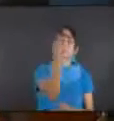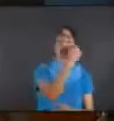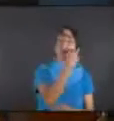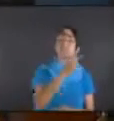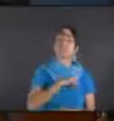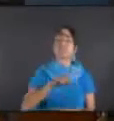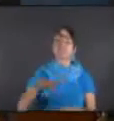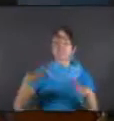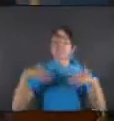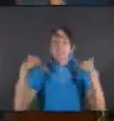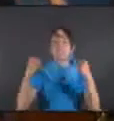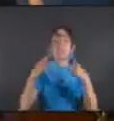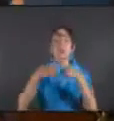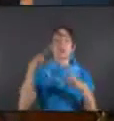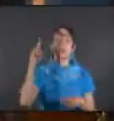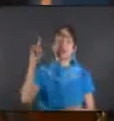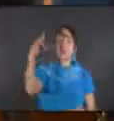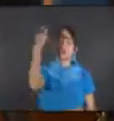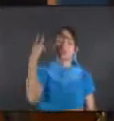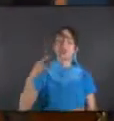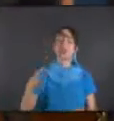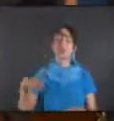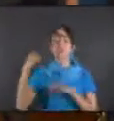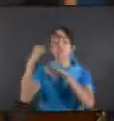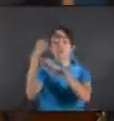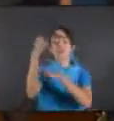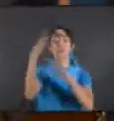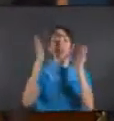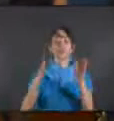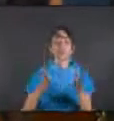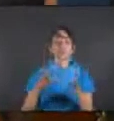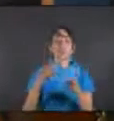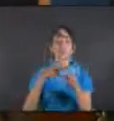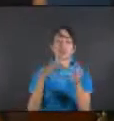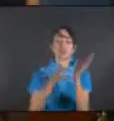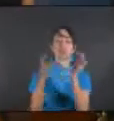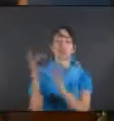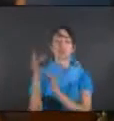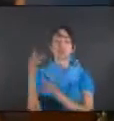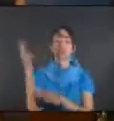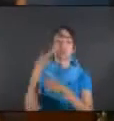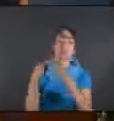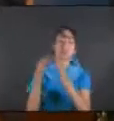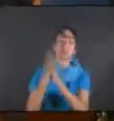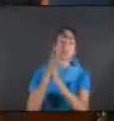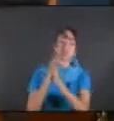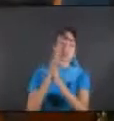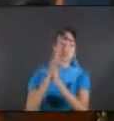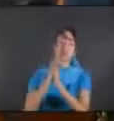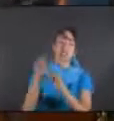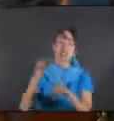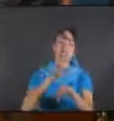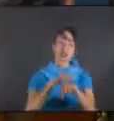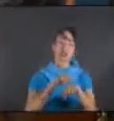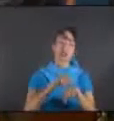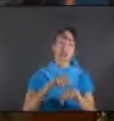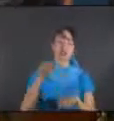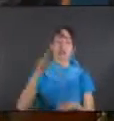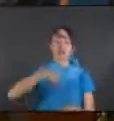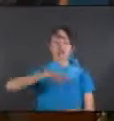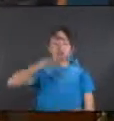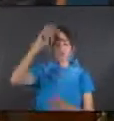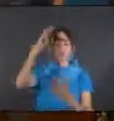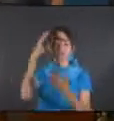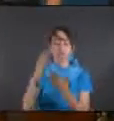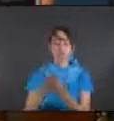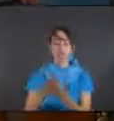Jesús. Por favor, Señor, pon tu mano en sus ojos, pon colirio en sus ojos, Señor, en